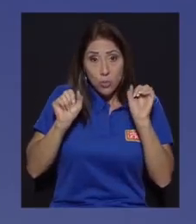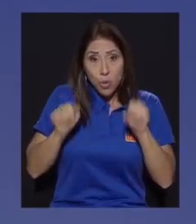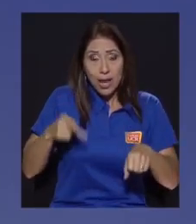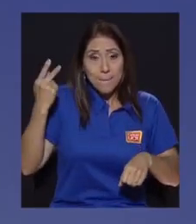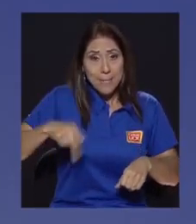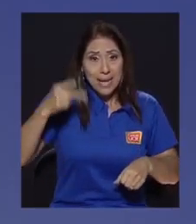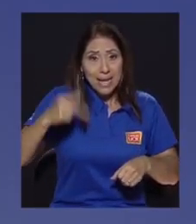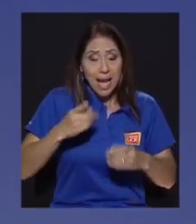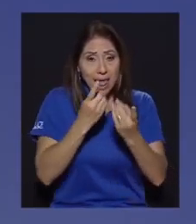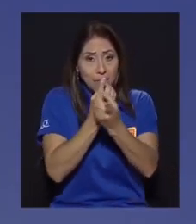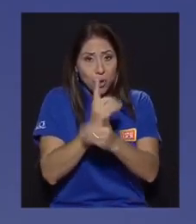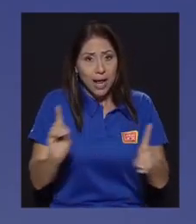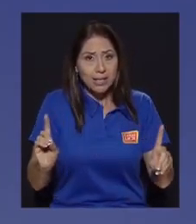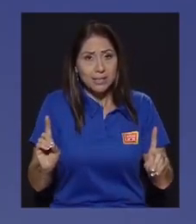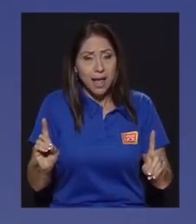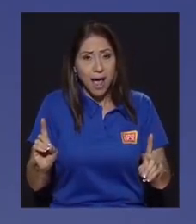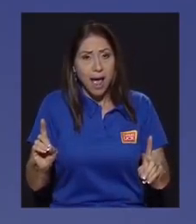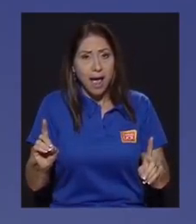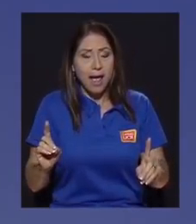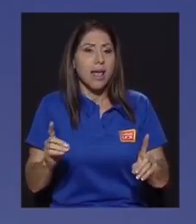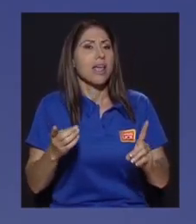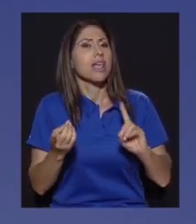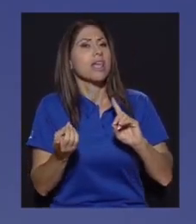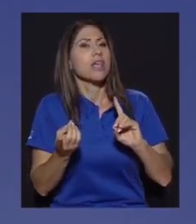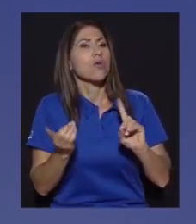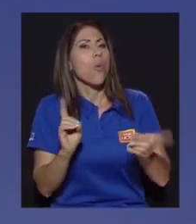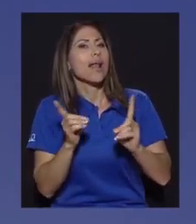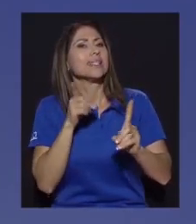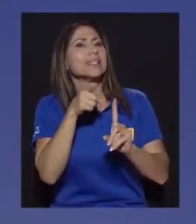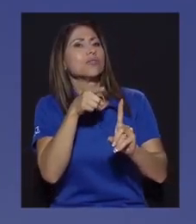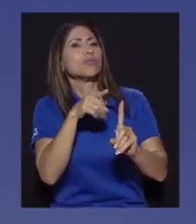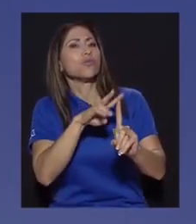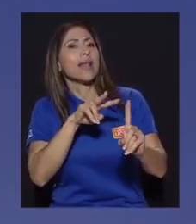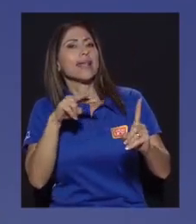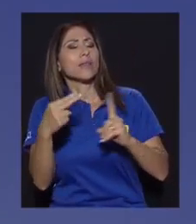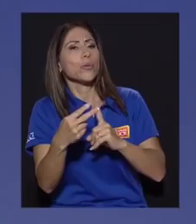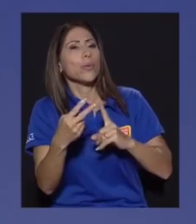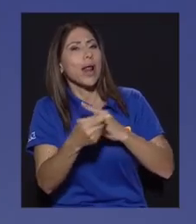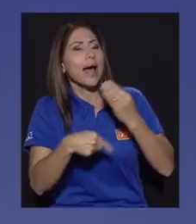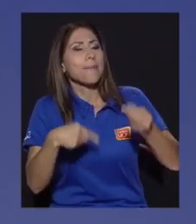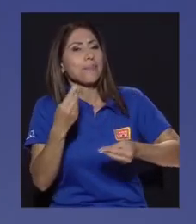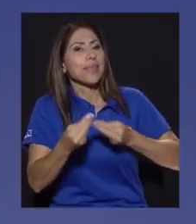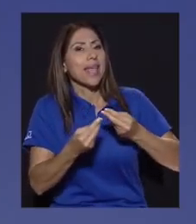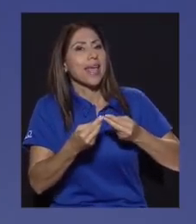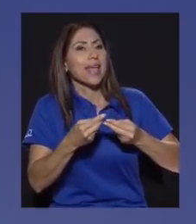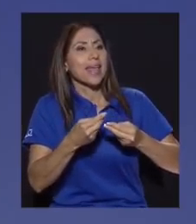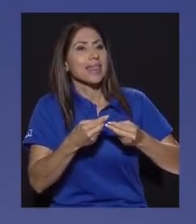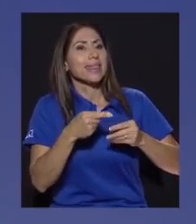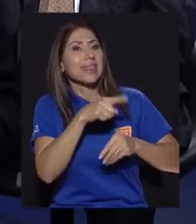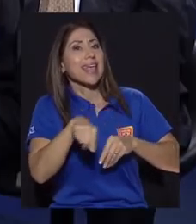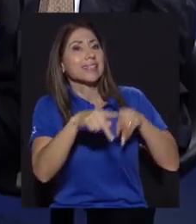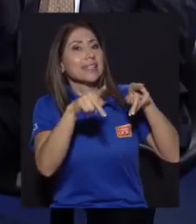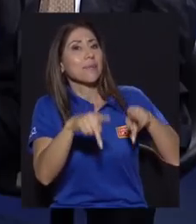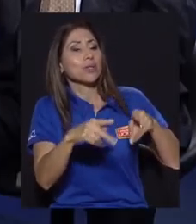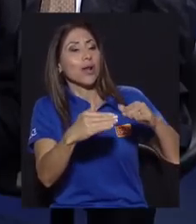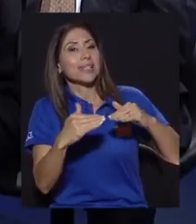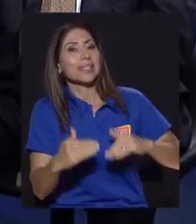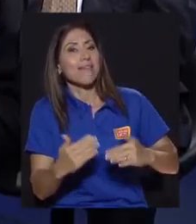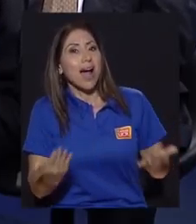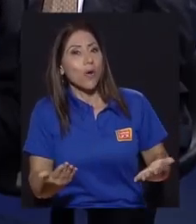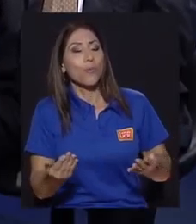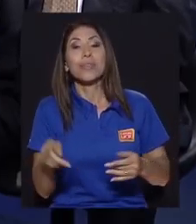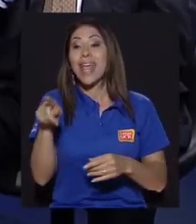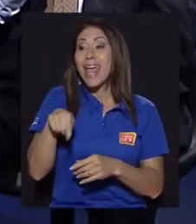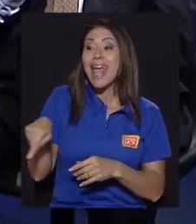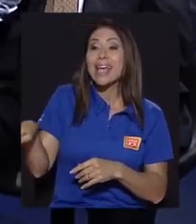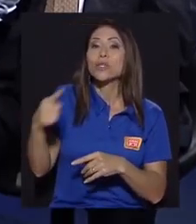democracia y cuál es la lectura que ésta interpretaría desde de esos desde abajo eso lo vemos en eso